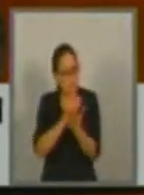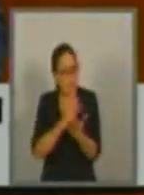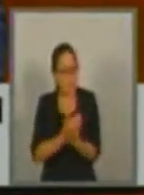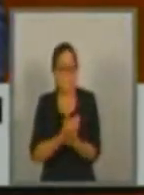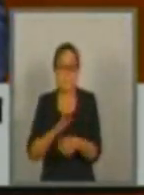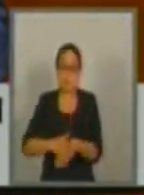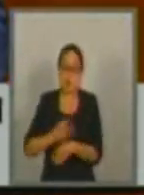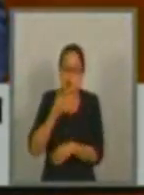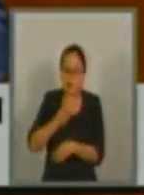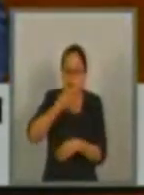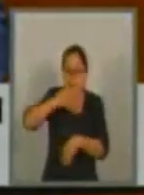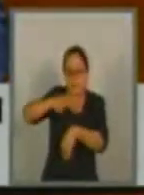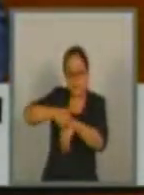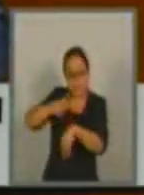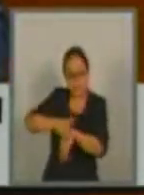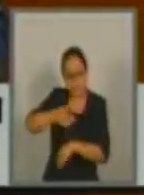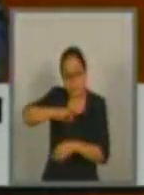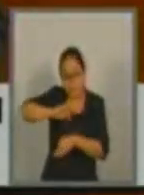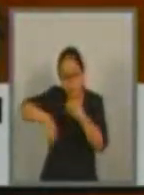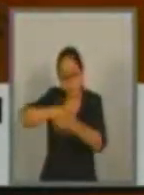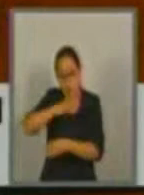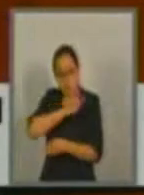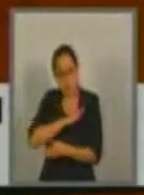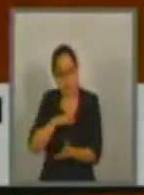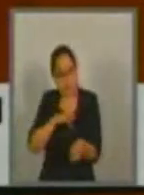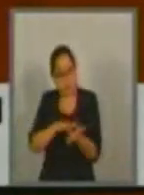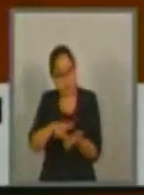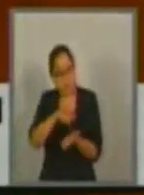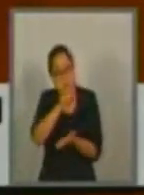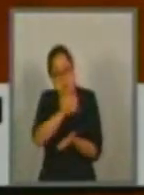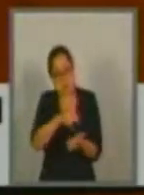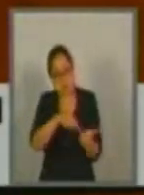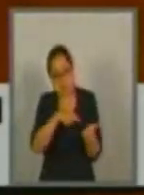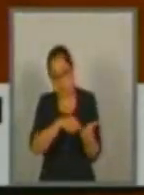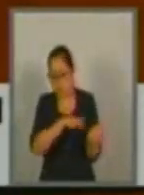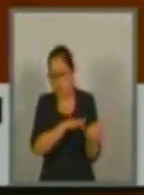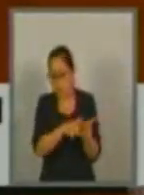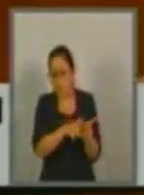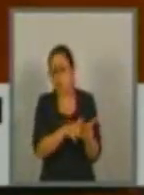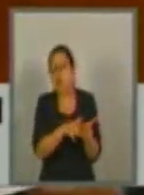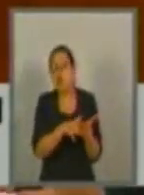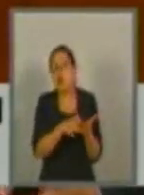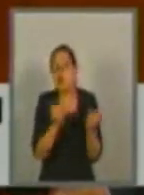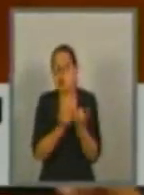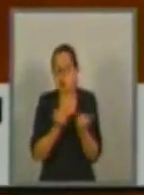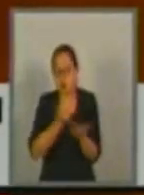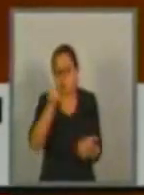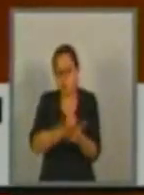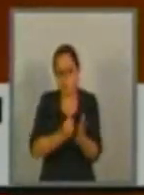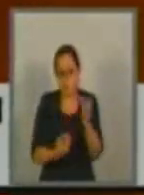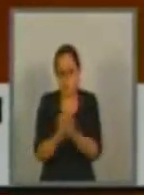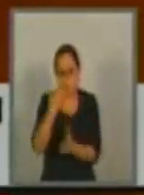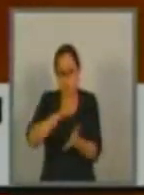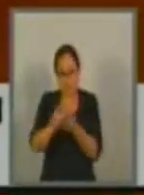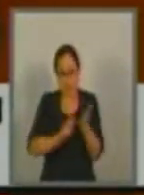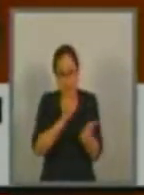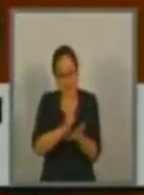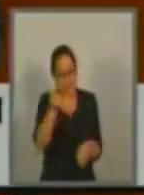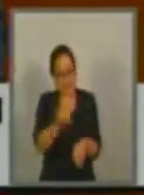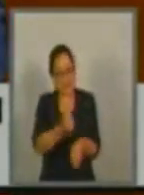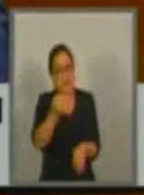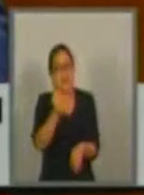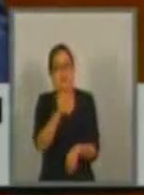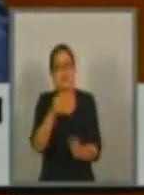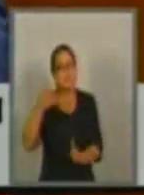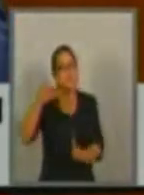los invito a que manifestemos a favor el presente dictamen y aprobemos esta nueva ley que tiene